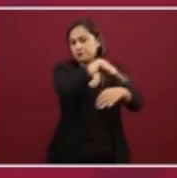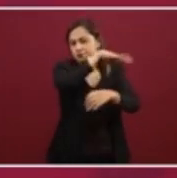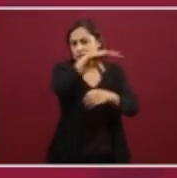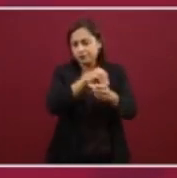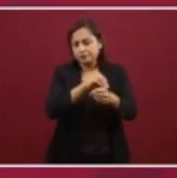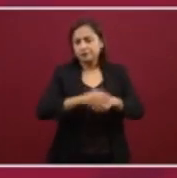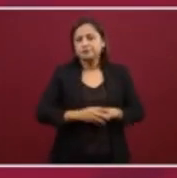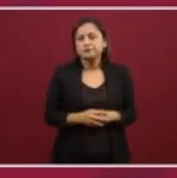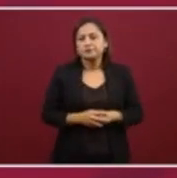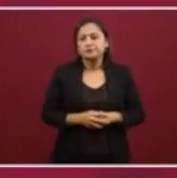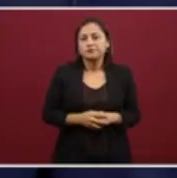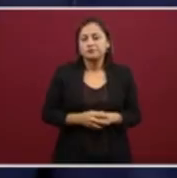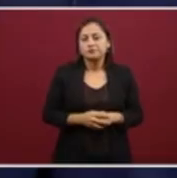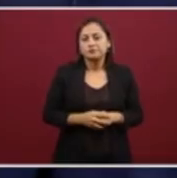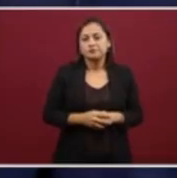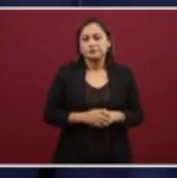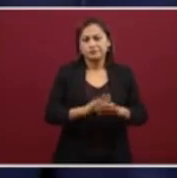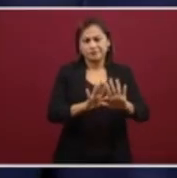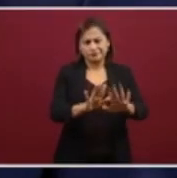a esperarnos